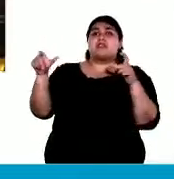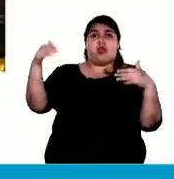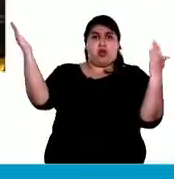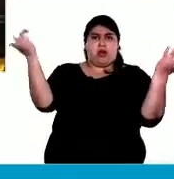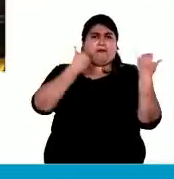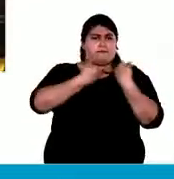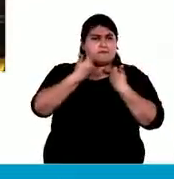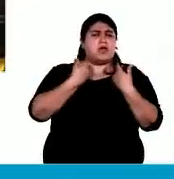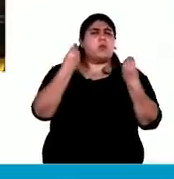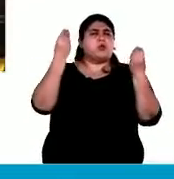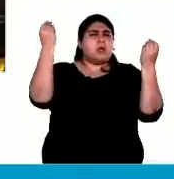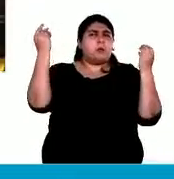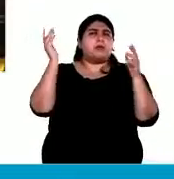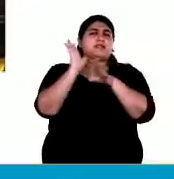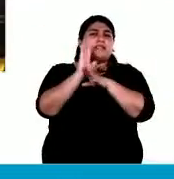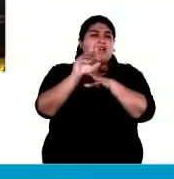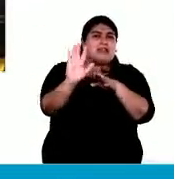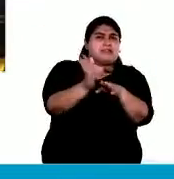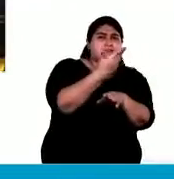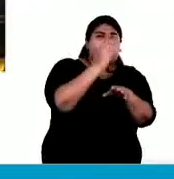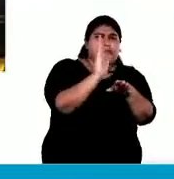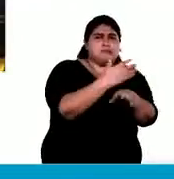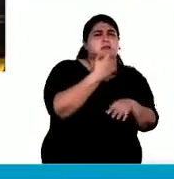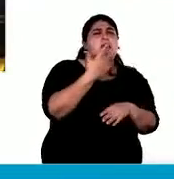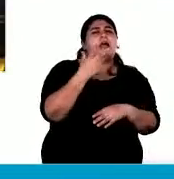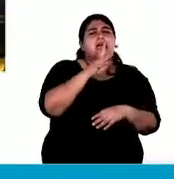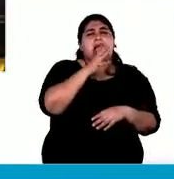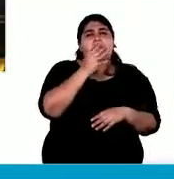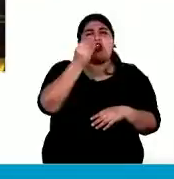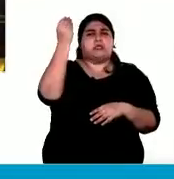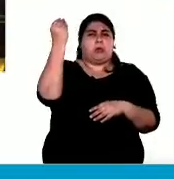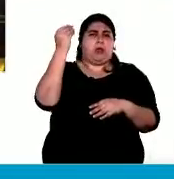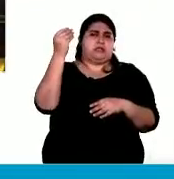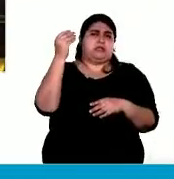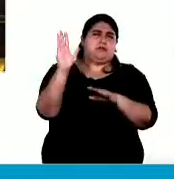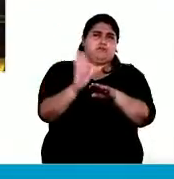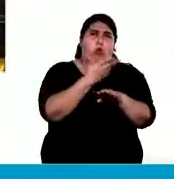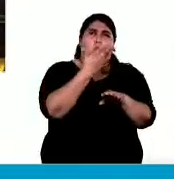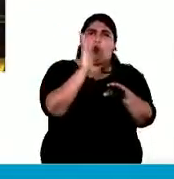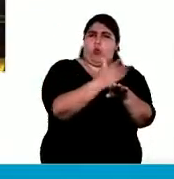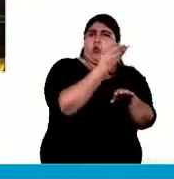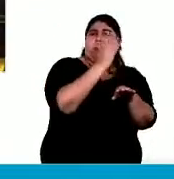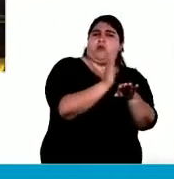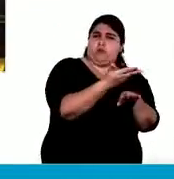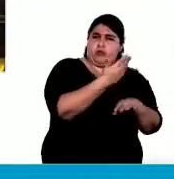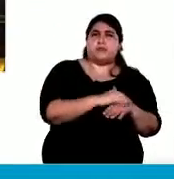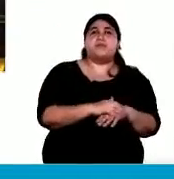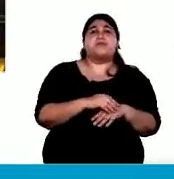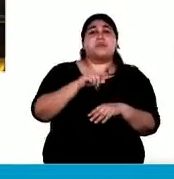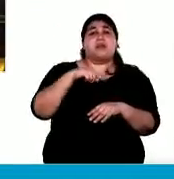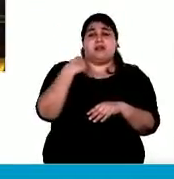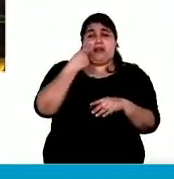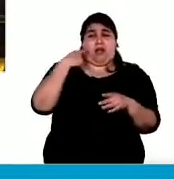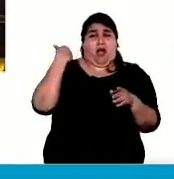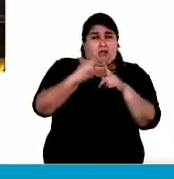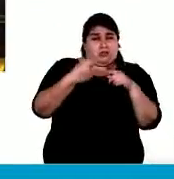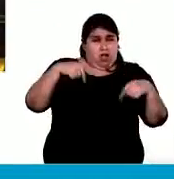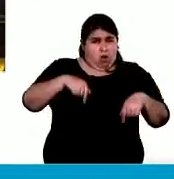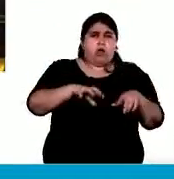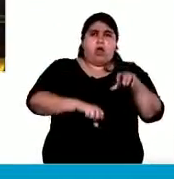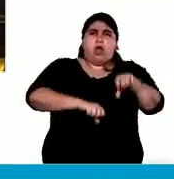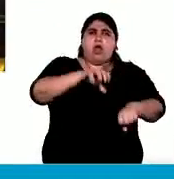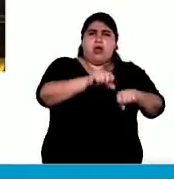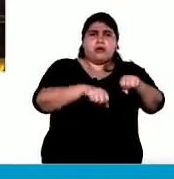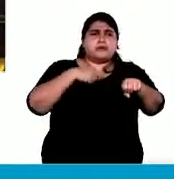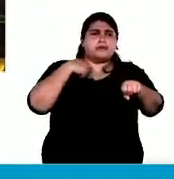se repitieron en 14 oportunidades también vimos en estos días en otras tomas en varias